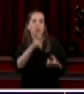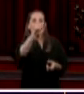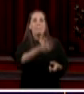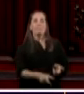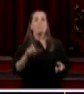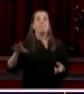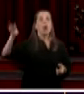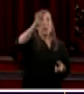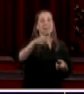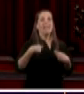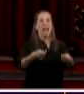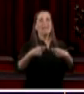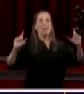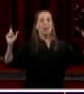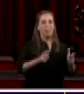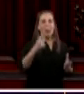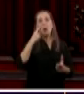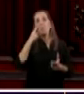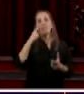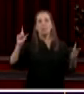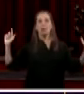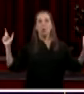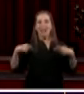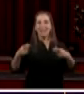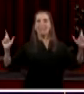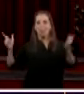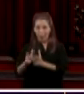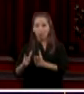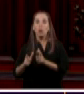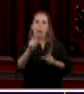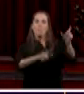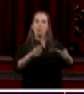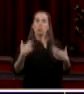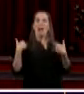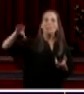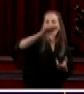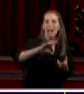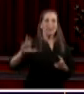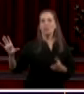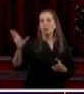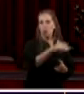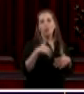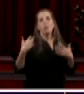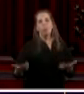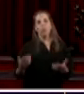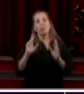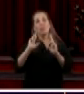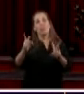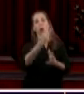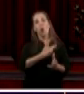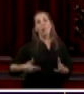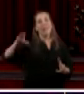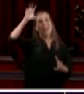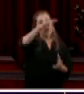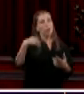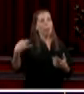manual no va a salir así porque no lo va a votar nadie que lo va a votar Mira hay una hay un aspecto que sí es positivo al presupuesto